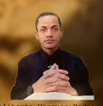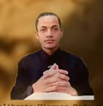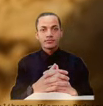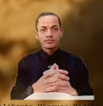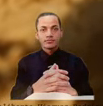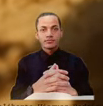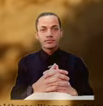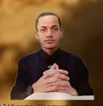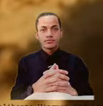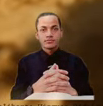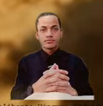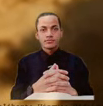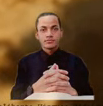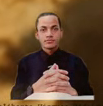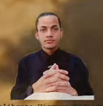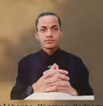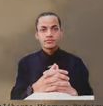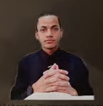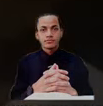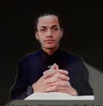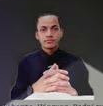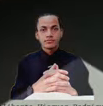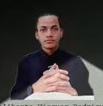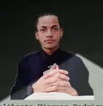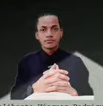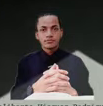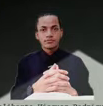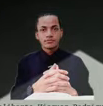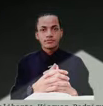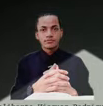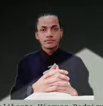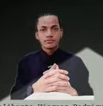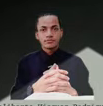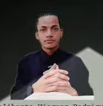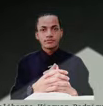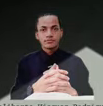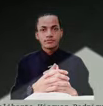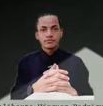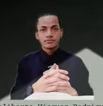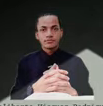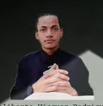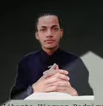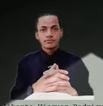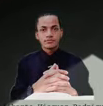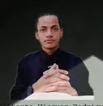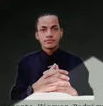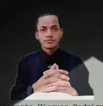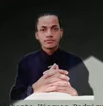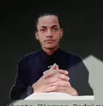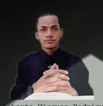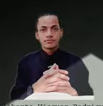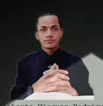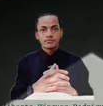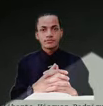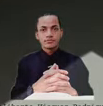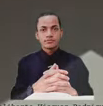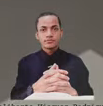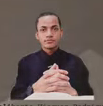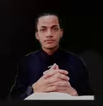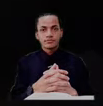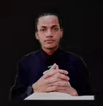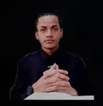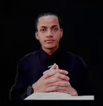espécimen hasta que fue descubierto nuevamente por el viento y descubierto por la ciencia en 2001. A pesar de